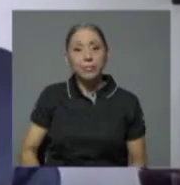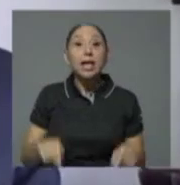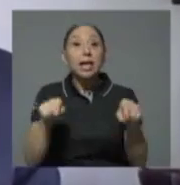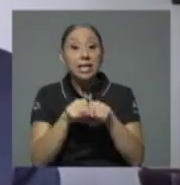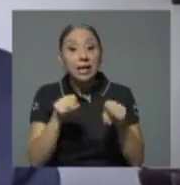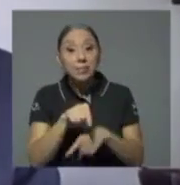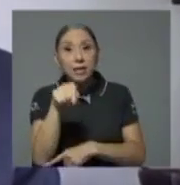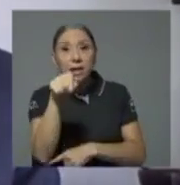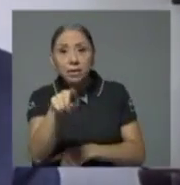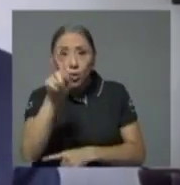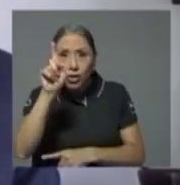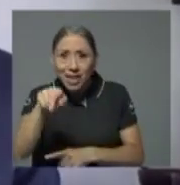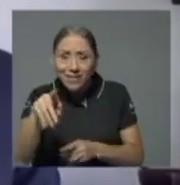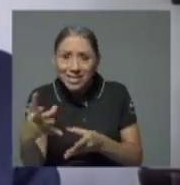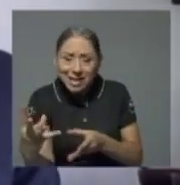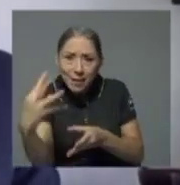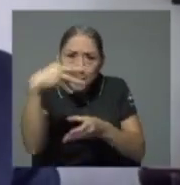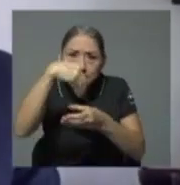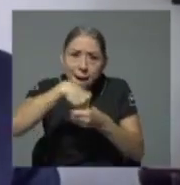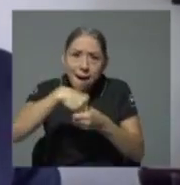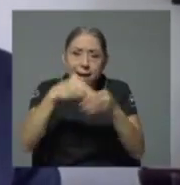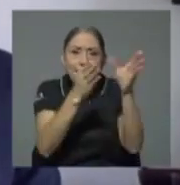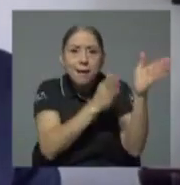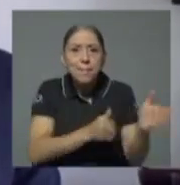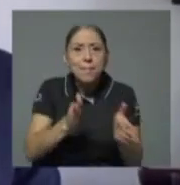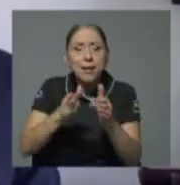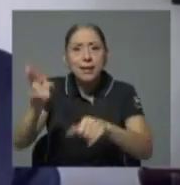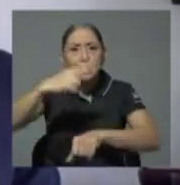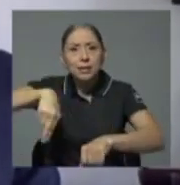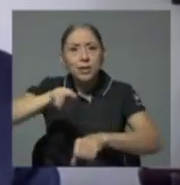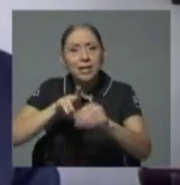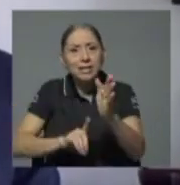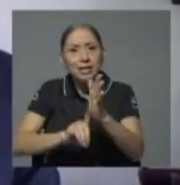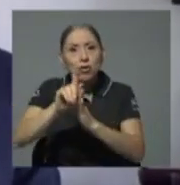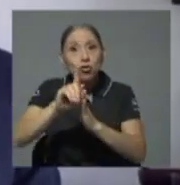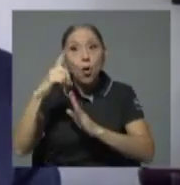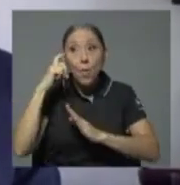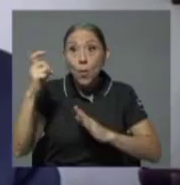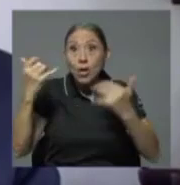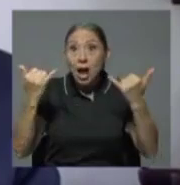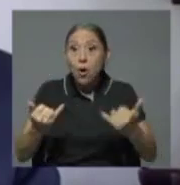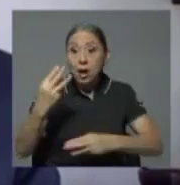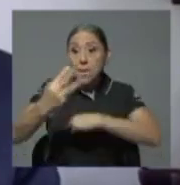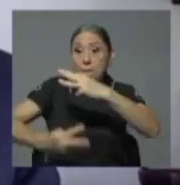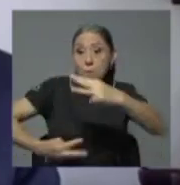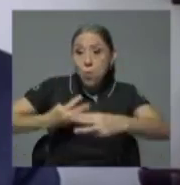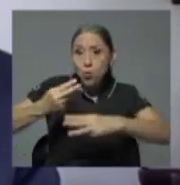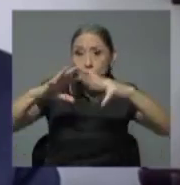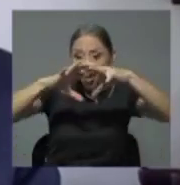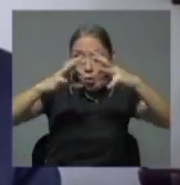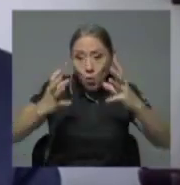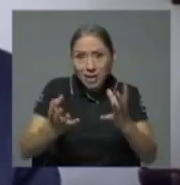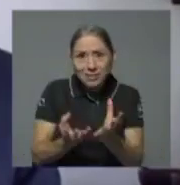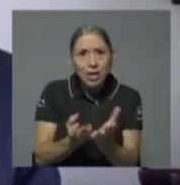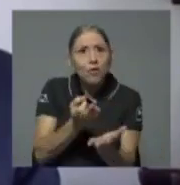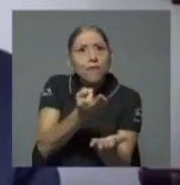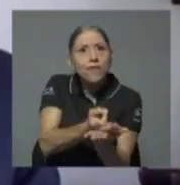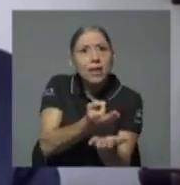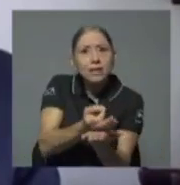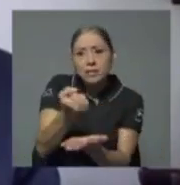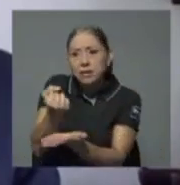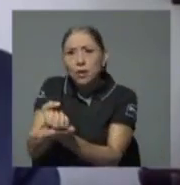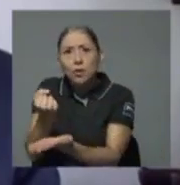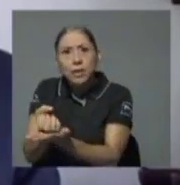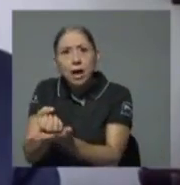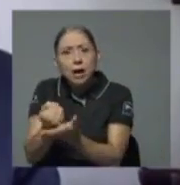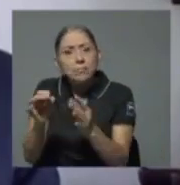parte del Plan Nacional de Desarrollo, porque en un mundo globalizado las finanzas, la economía son